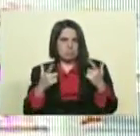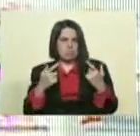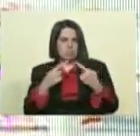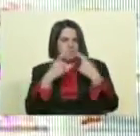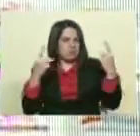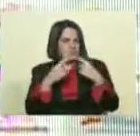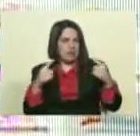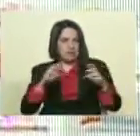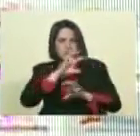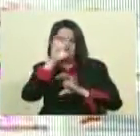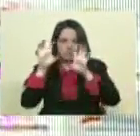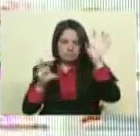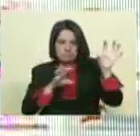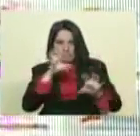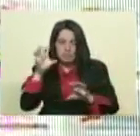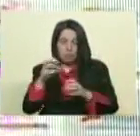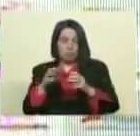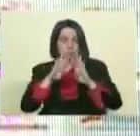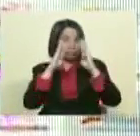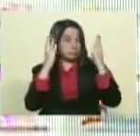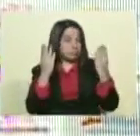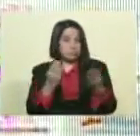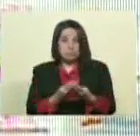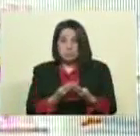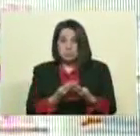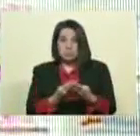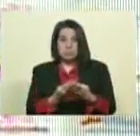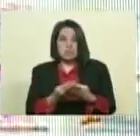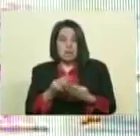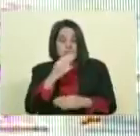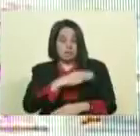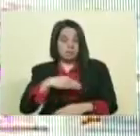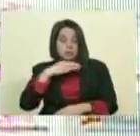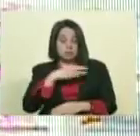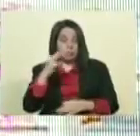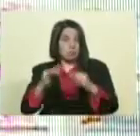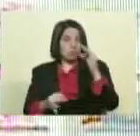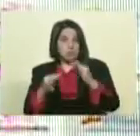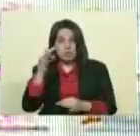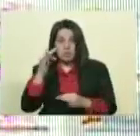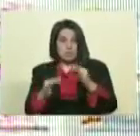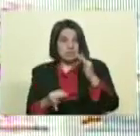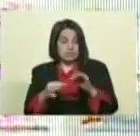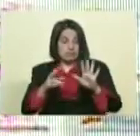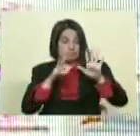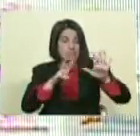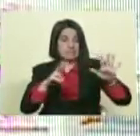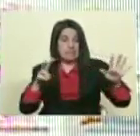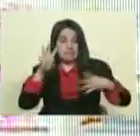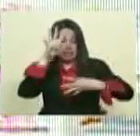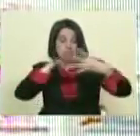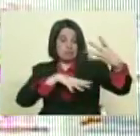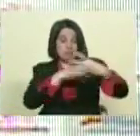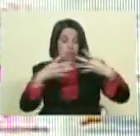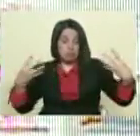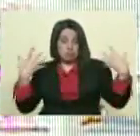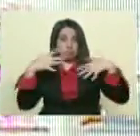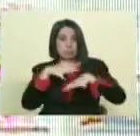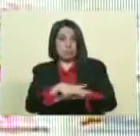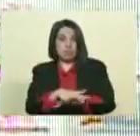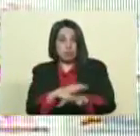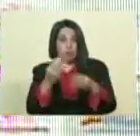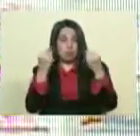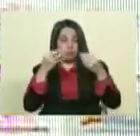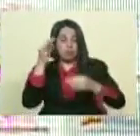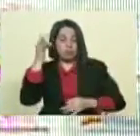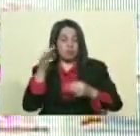multifactorial, multidimensional. Por eso es que la gran misión justicia socialista tiene 7 vértices bien justificados